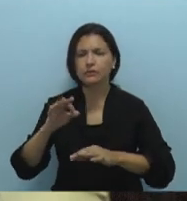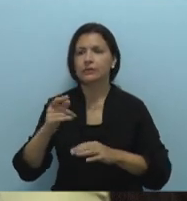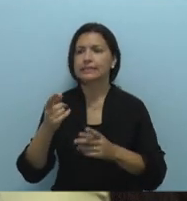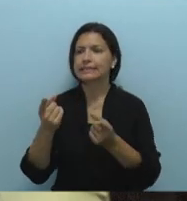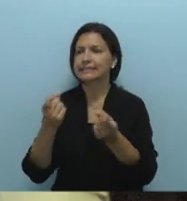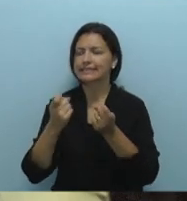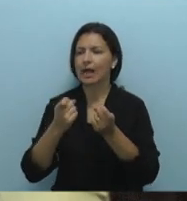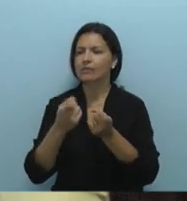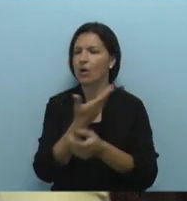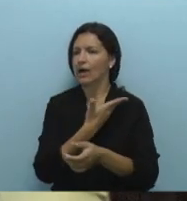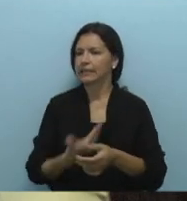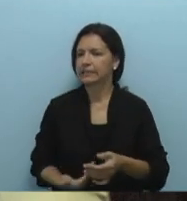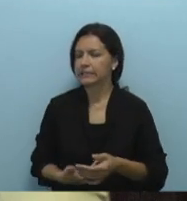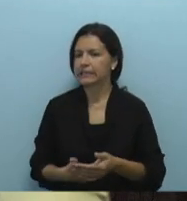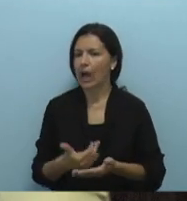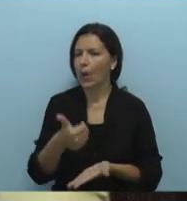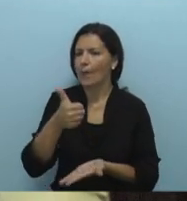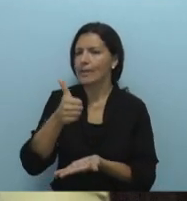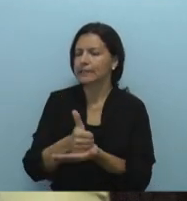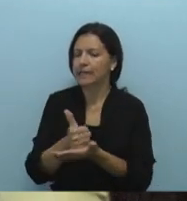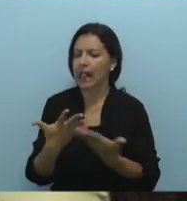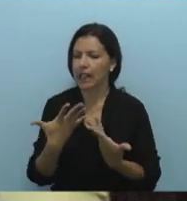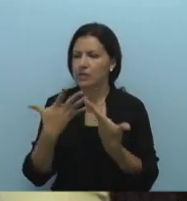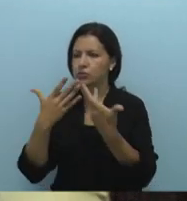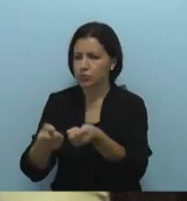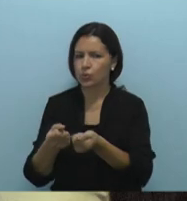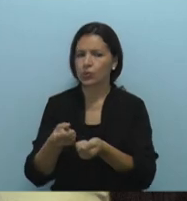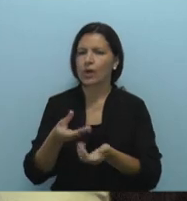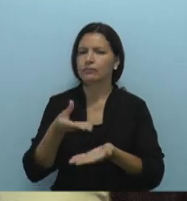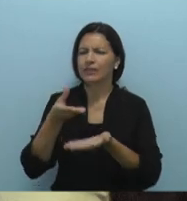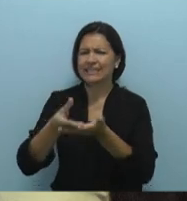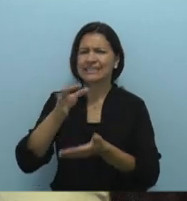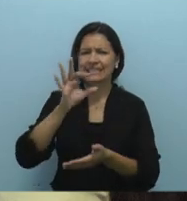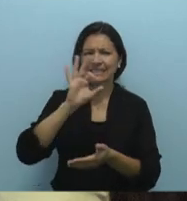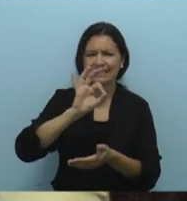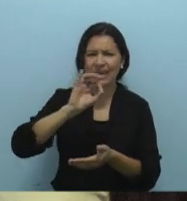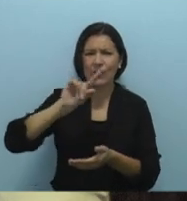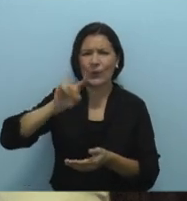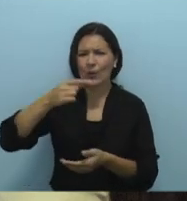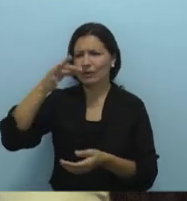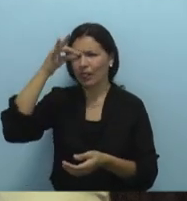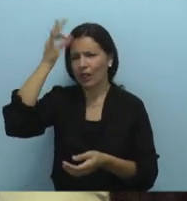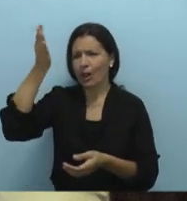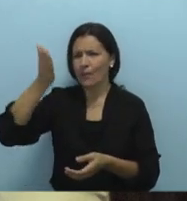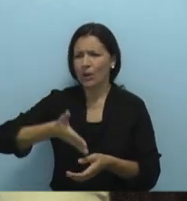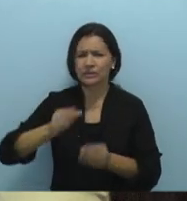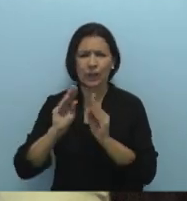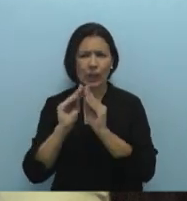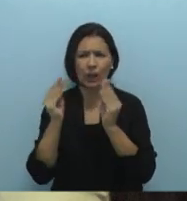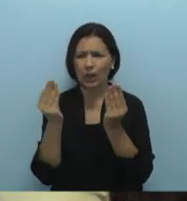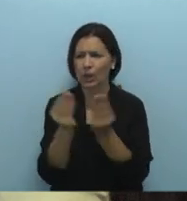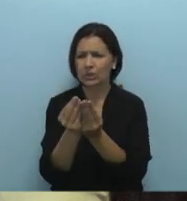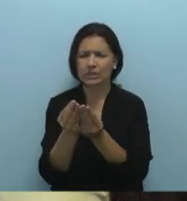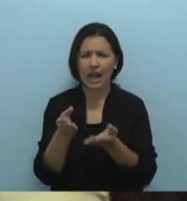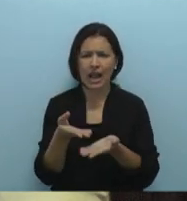con un Estado que decida jugar a favor de las mayorías. El 0,12% del presupuesto, tanto a nivel provincial